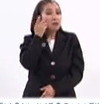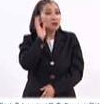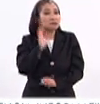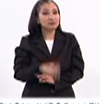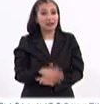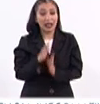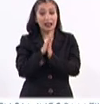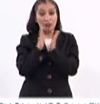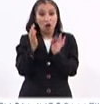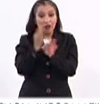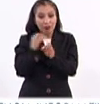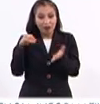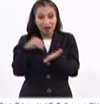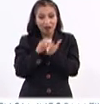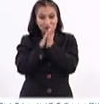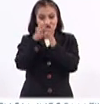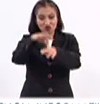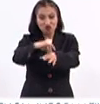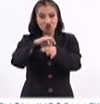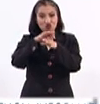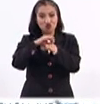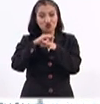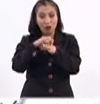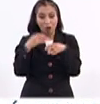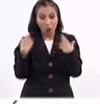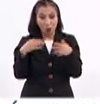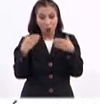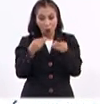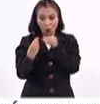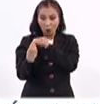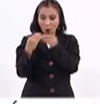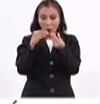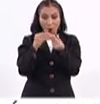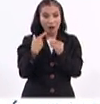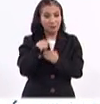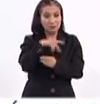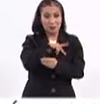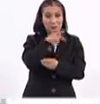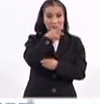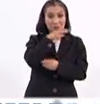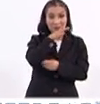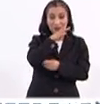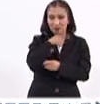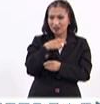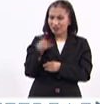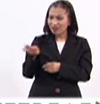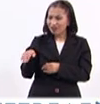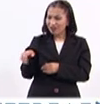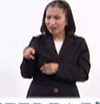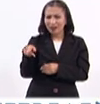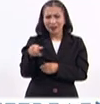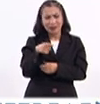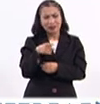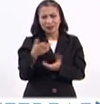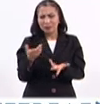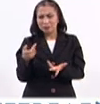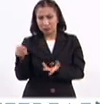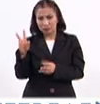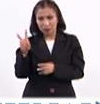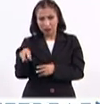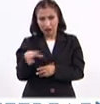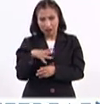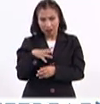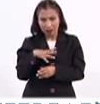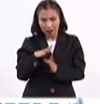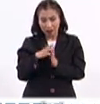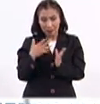ahorita en el libro, tenerlo ya físico, ¿no? Algo impreso es como que mis papás preguntándome, oye, pero de verdad,